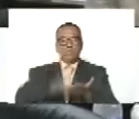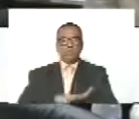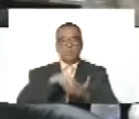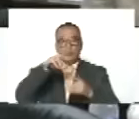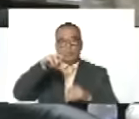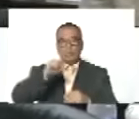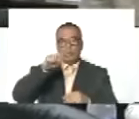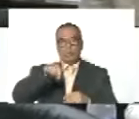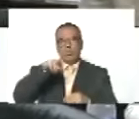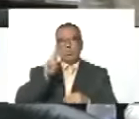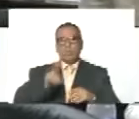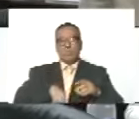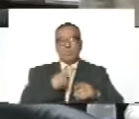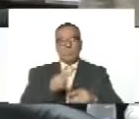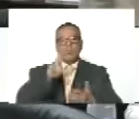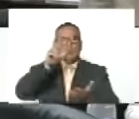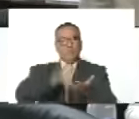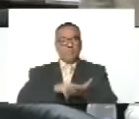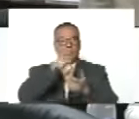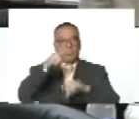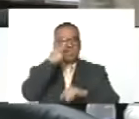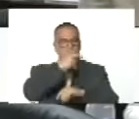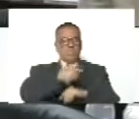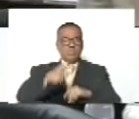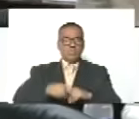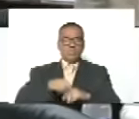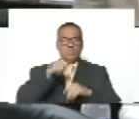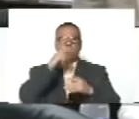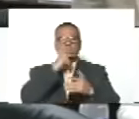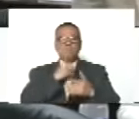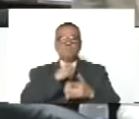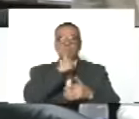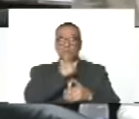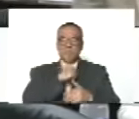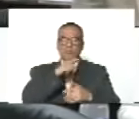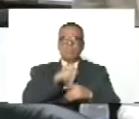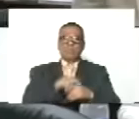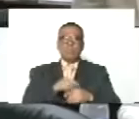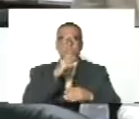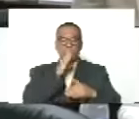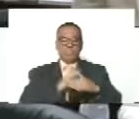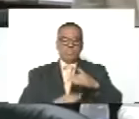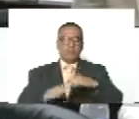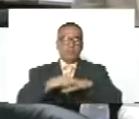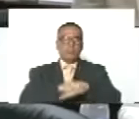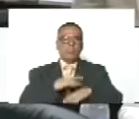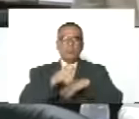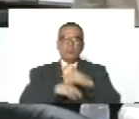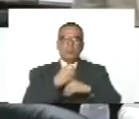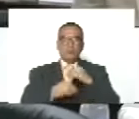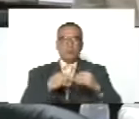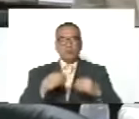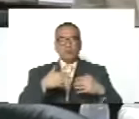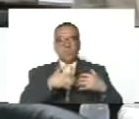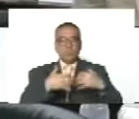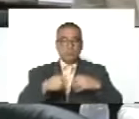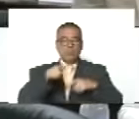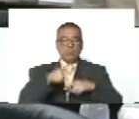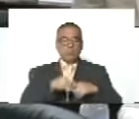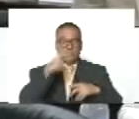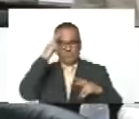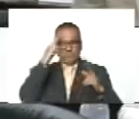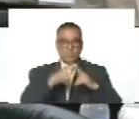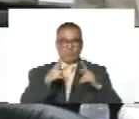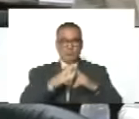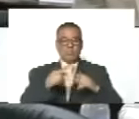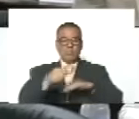ONU para poder aceptar a ese pueblo noble, ese pueblo humilde, ese pueblo que ha sido luchador, para reconocerlo